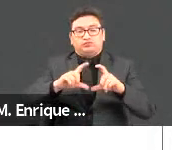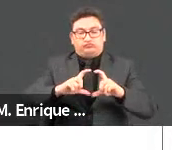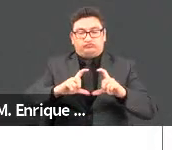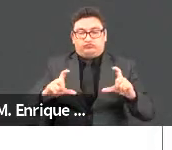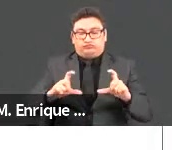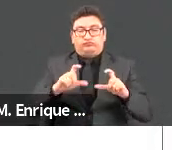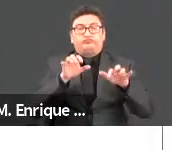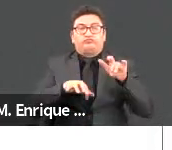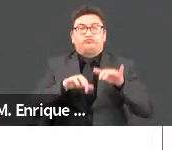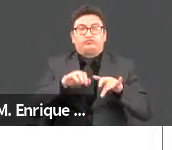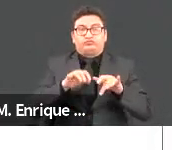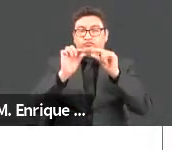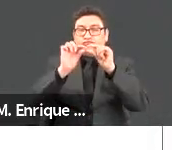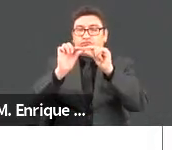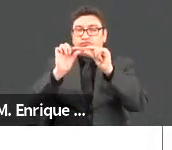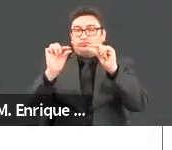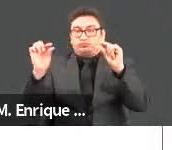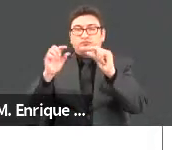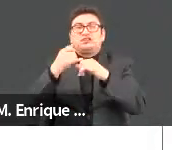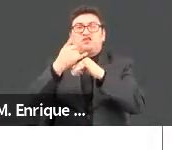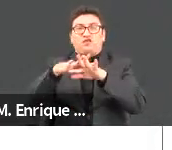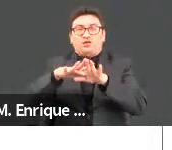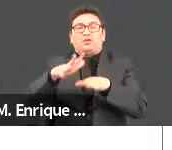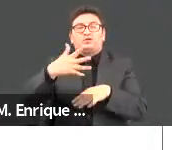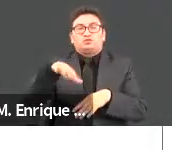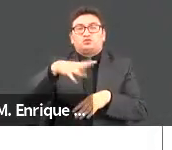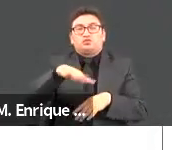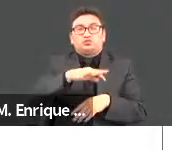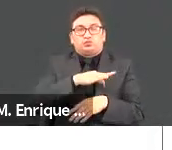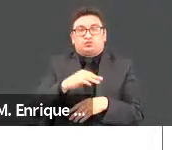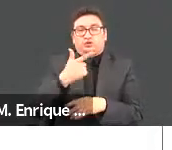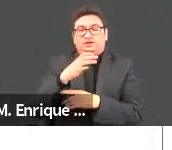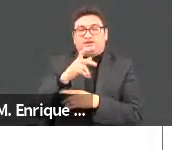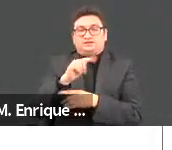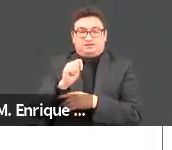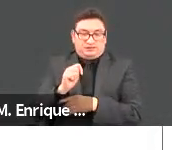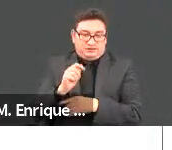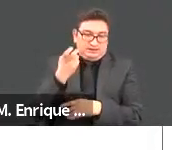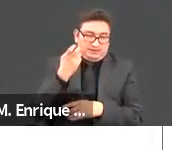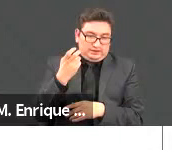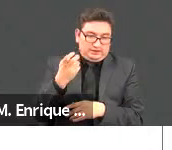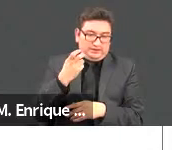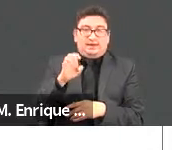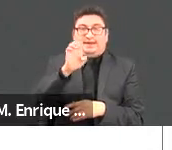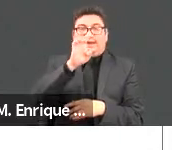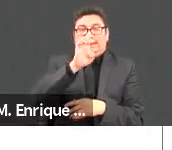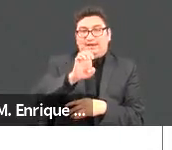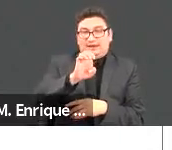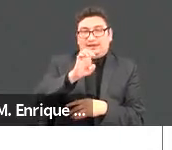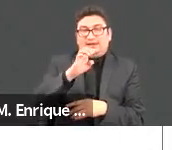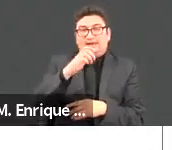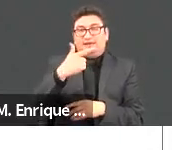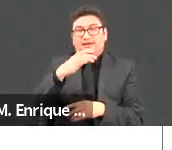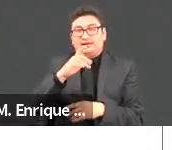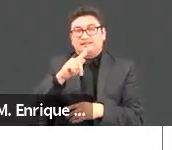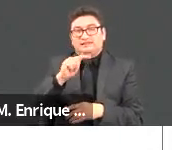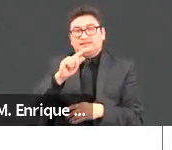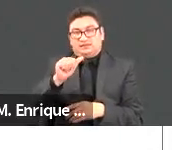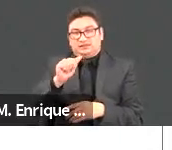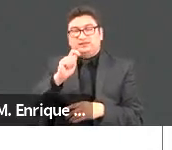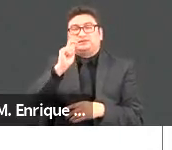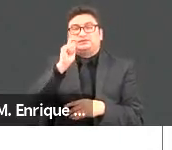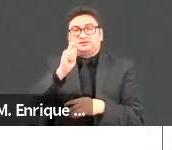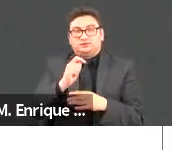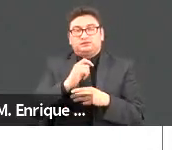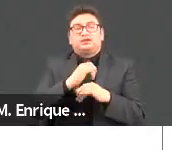digital avanzado. Aquí la e-Gaceta o Gaceta electrónica, en este sentido.